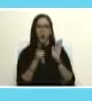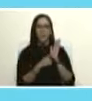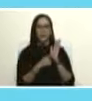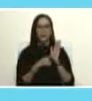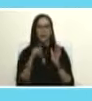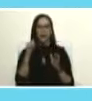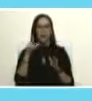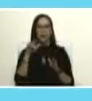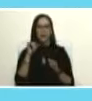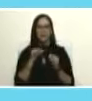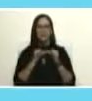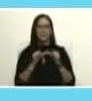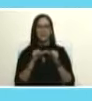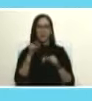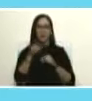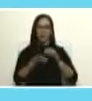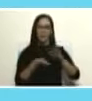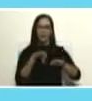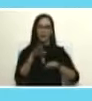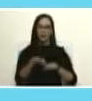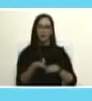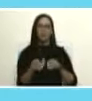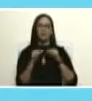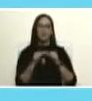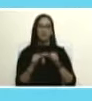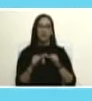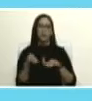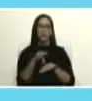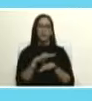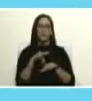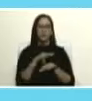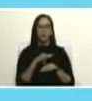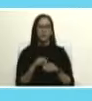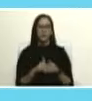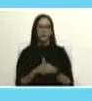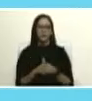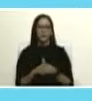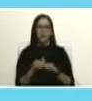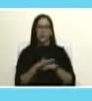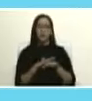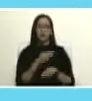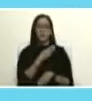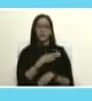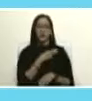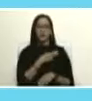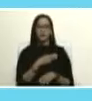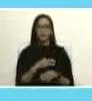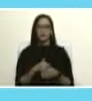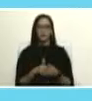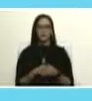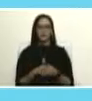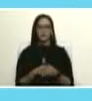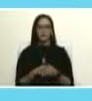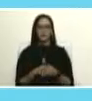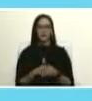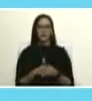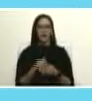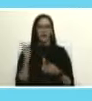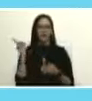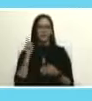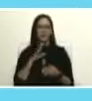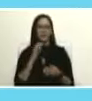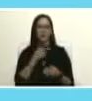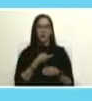Alí, seguimos tus pasos, seguimos tu misión. Alí Rodríguez Araque, allá está el